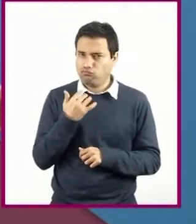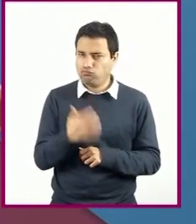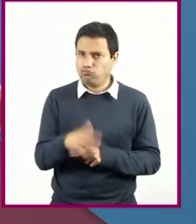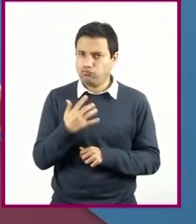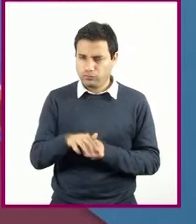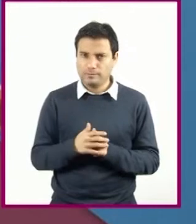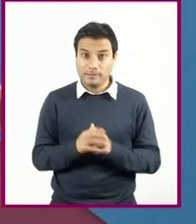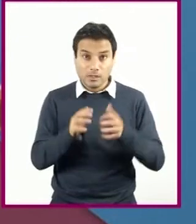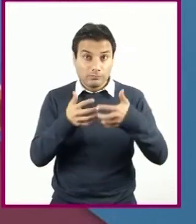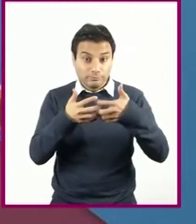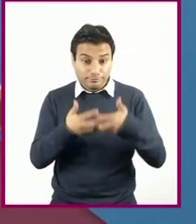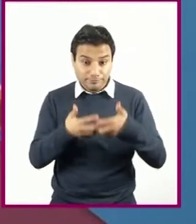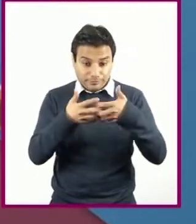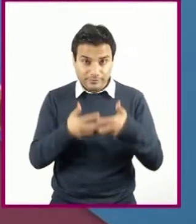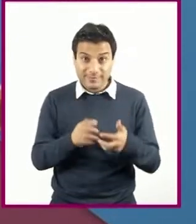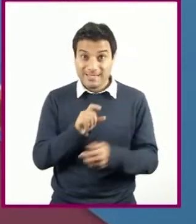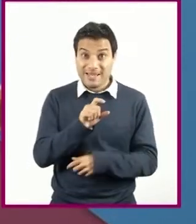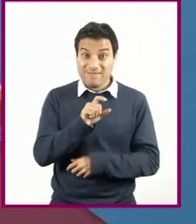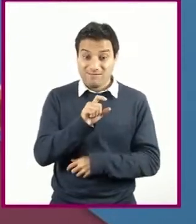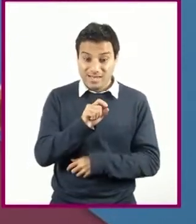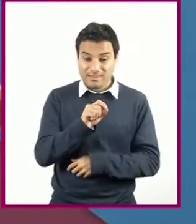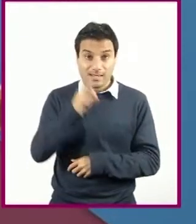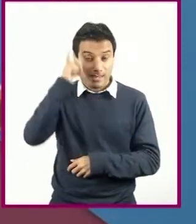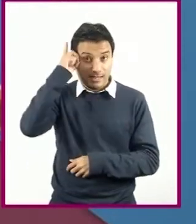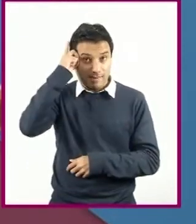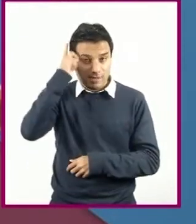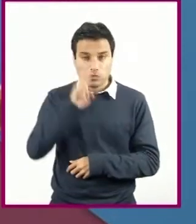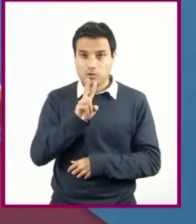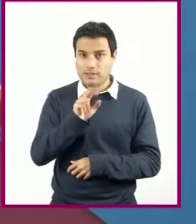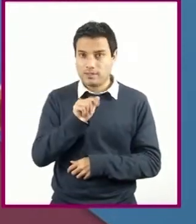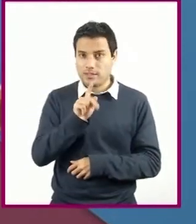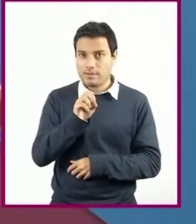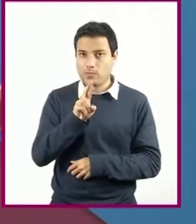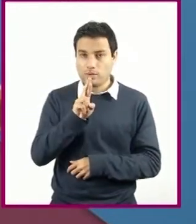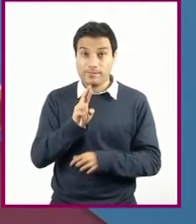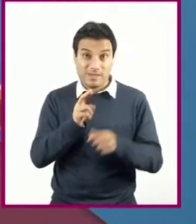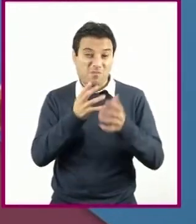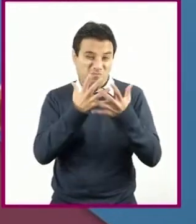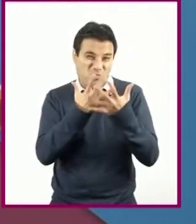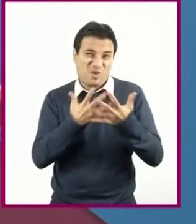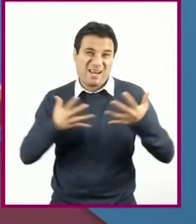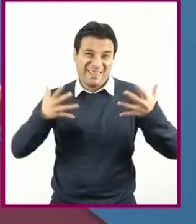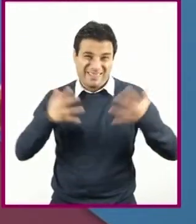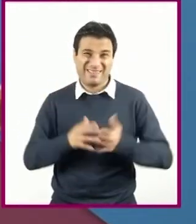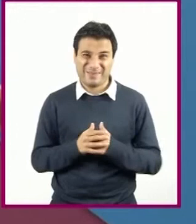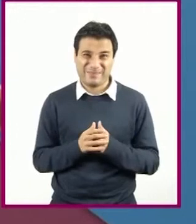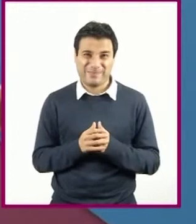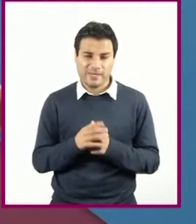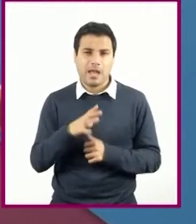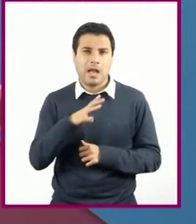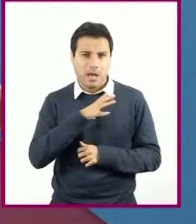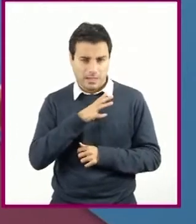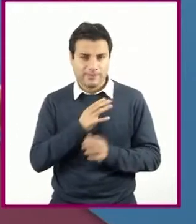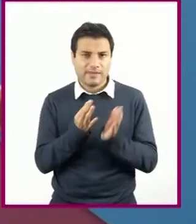de menos de 20 caballos de vapor. Eran muy grandes, siendo todavía de